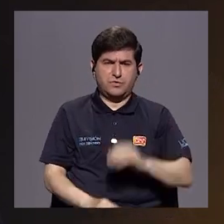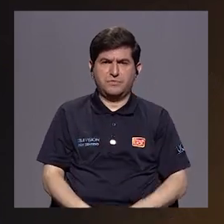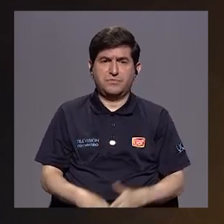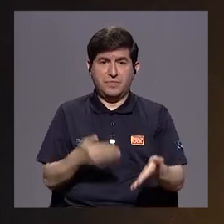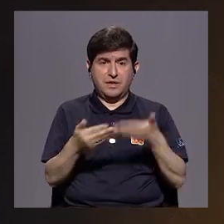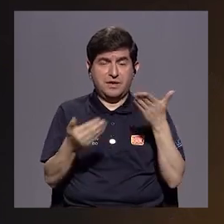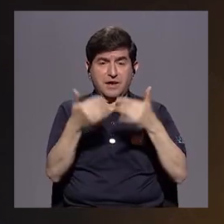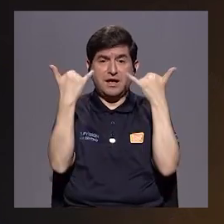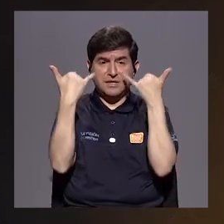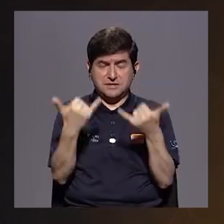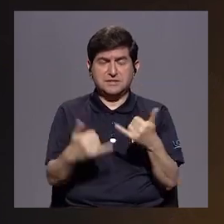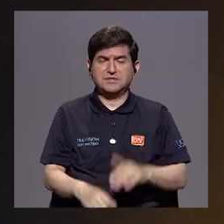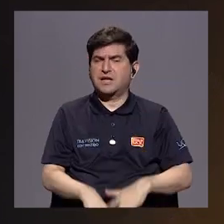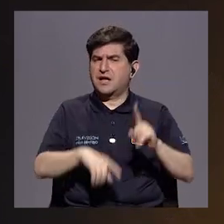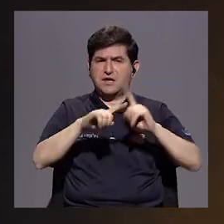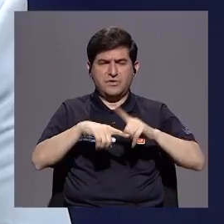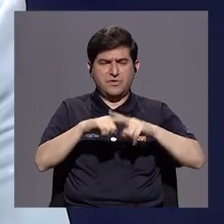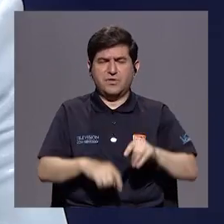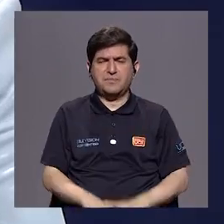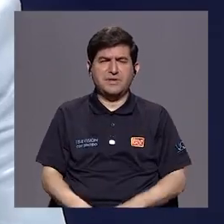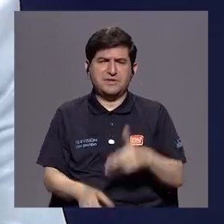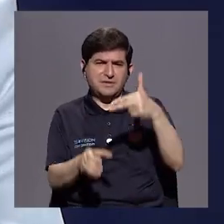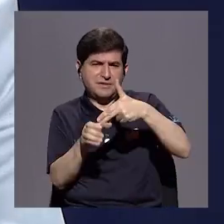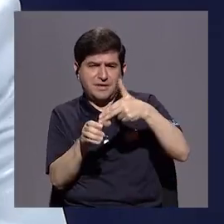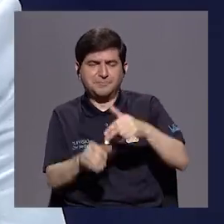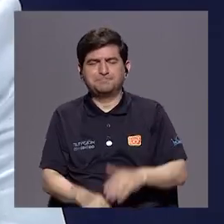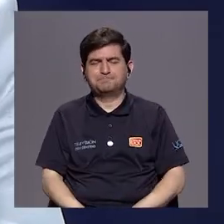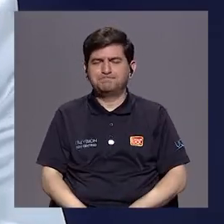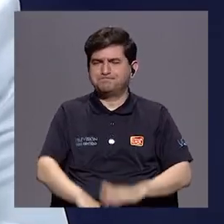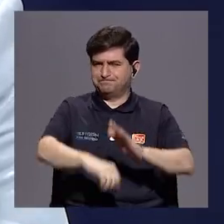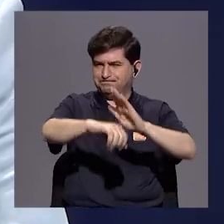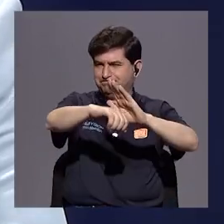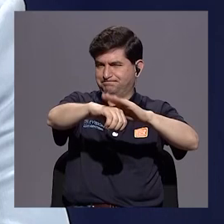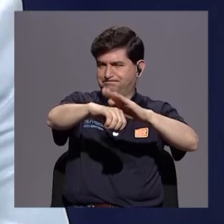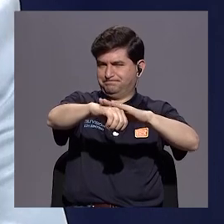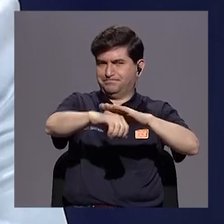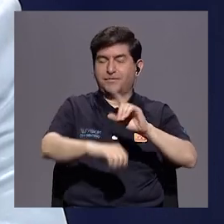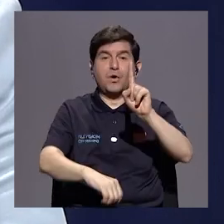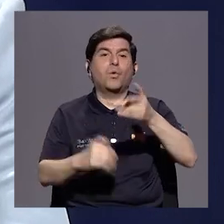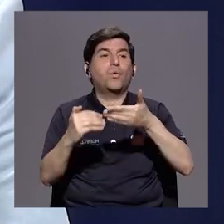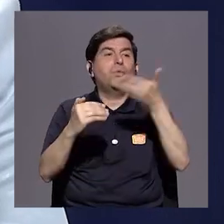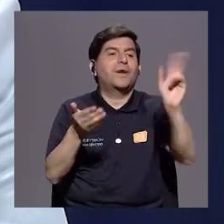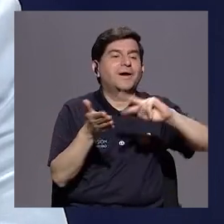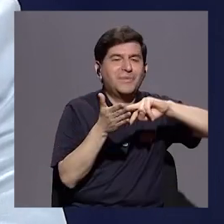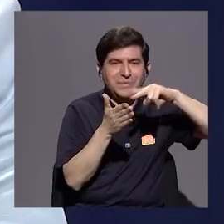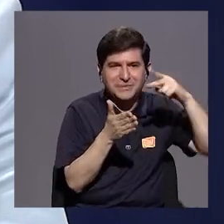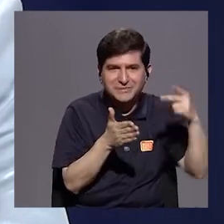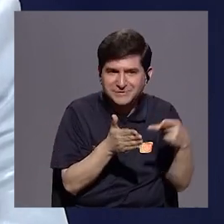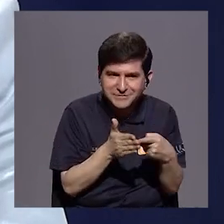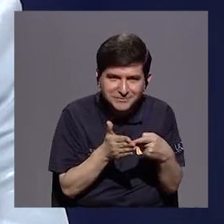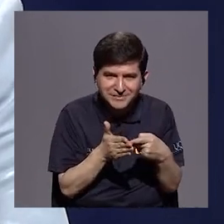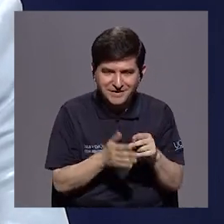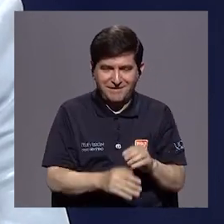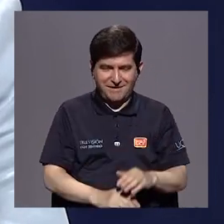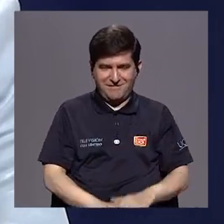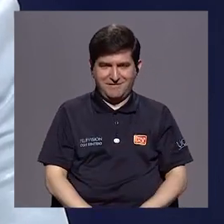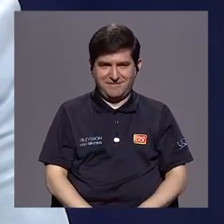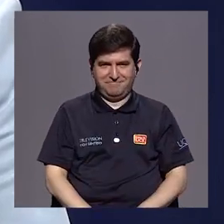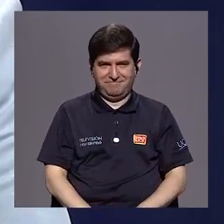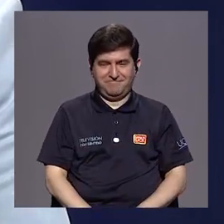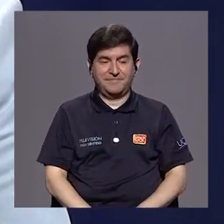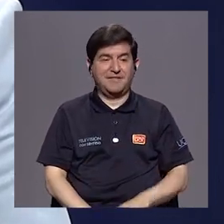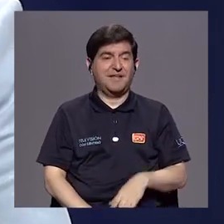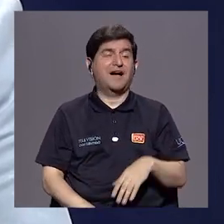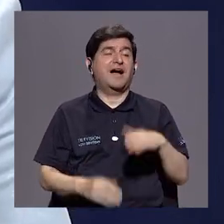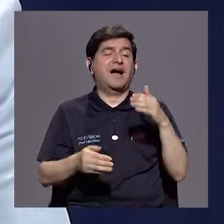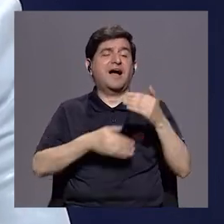hayamos dejado de depender de los hijos pero vamos a ver una cosa es una cosa